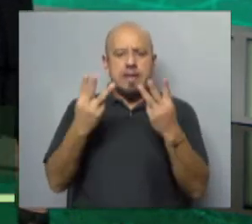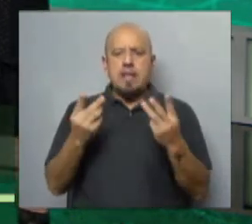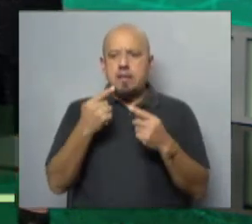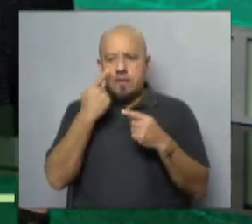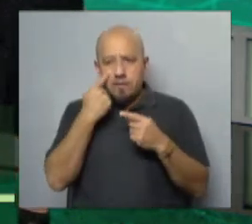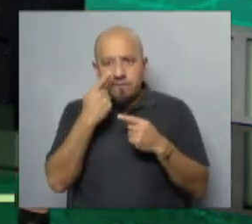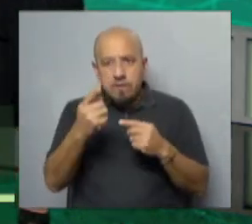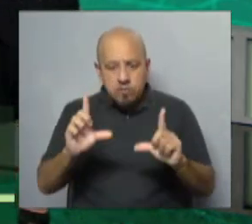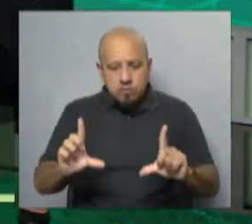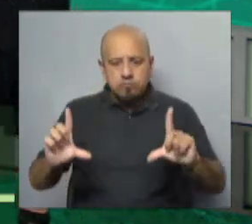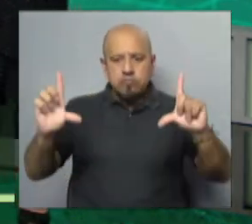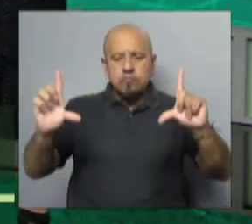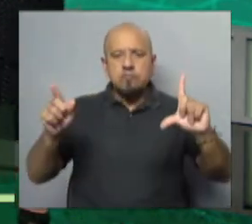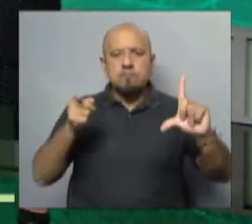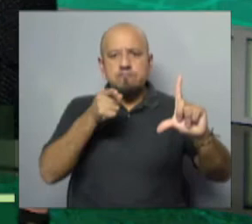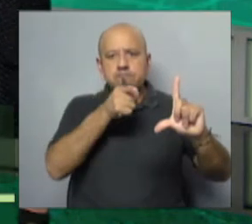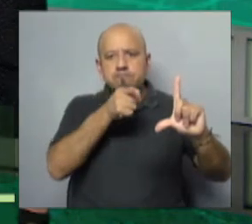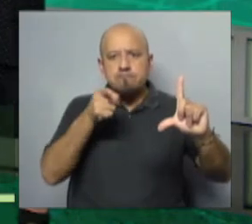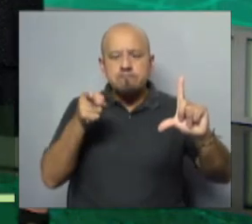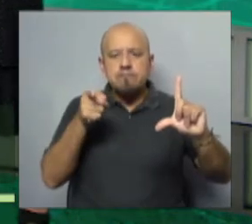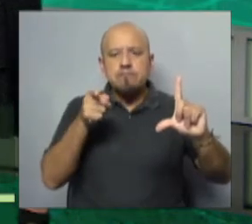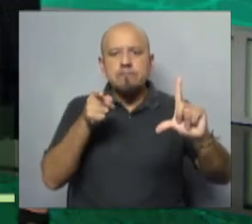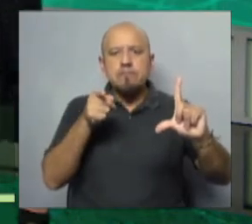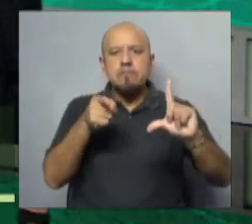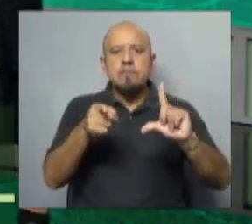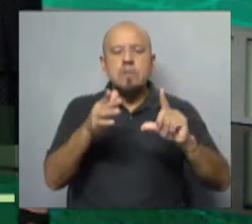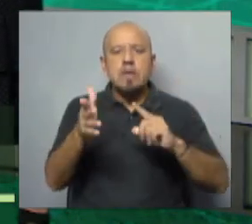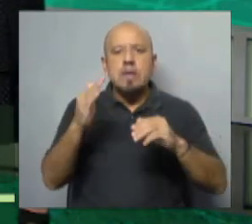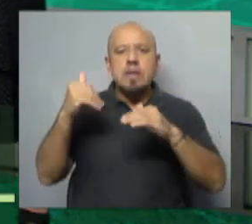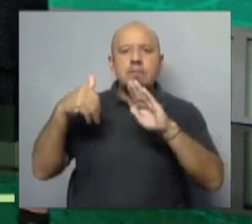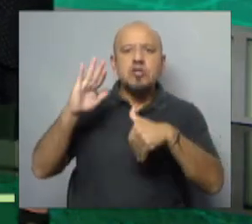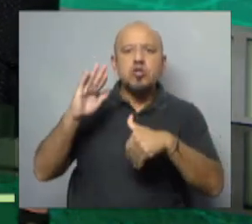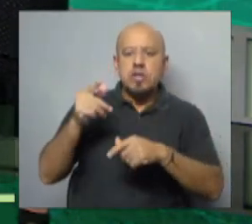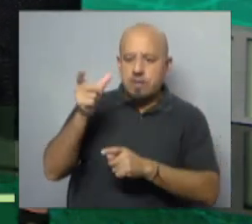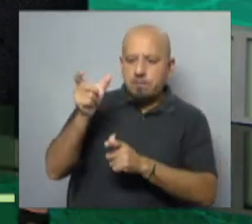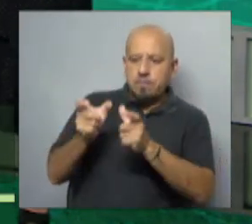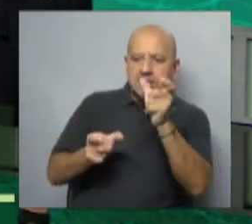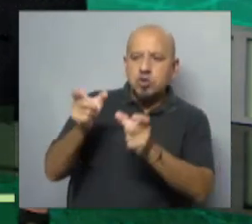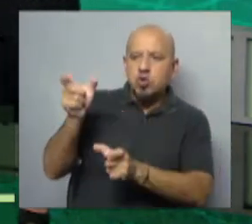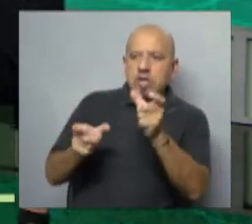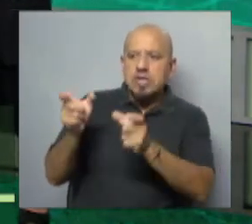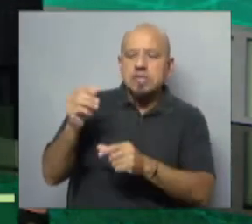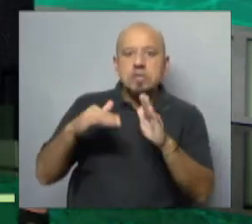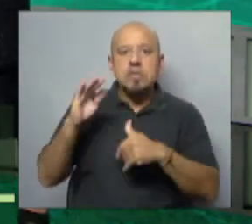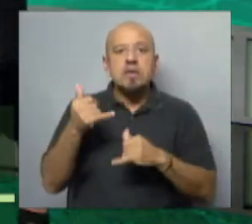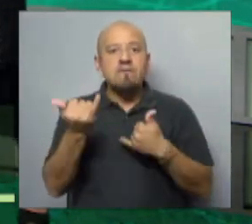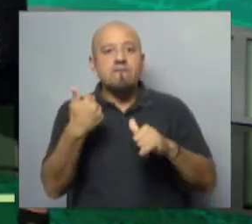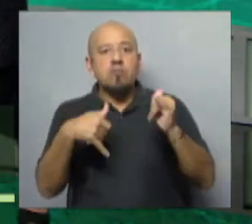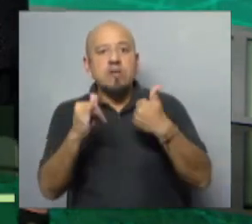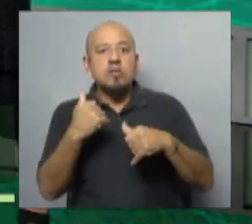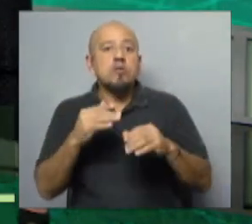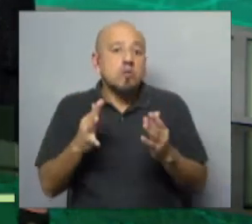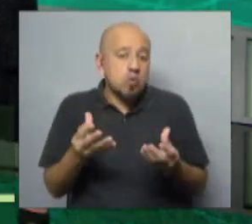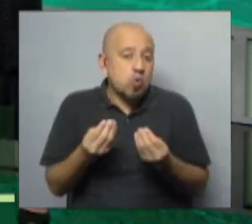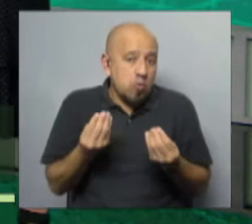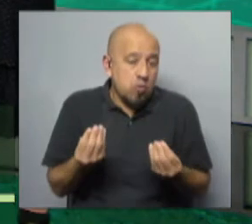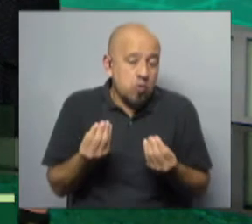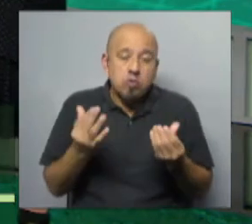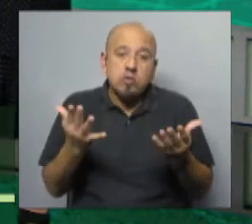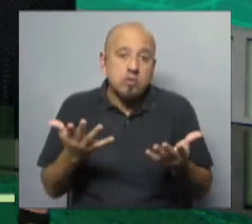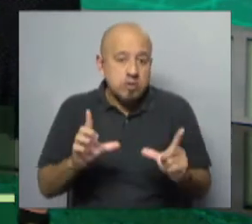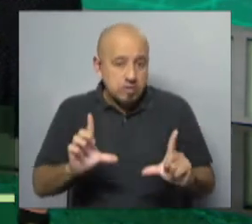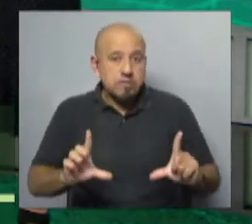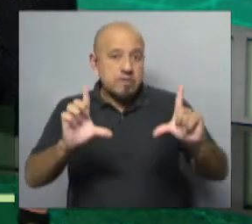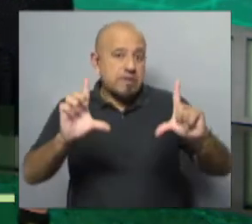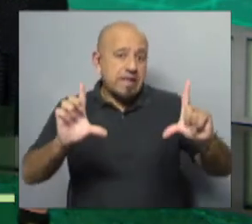vamos a ver que por lo general la gran mayoría de las personas se están informando por medios tradicionales de información esto quiere decir